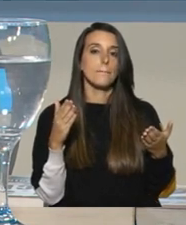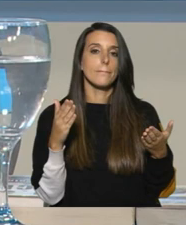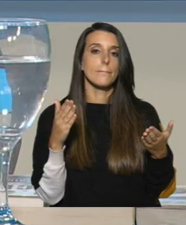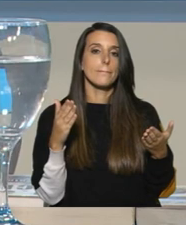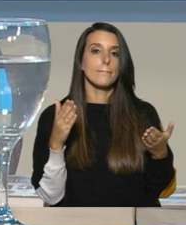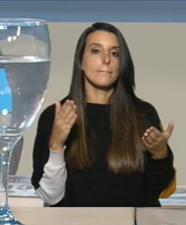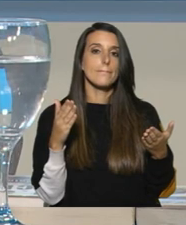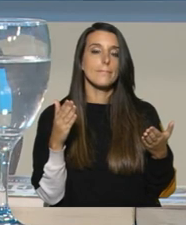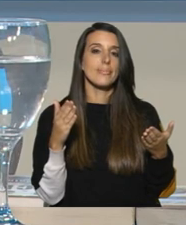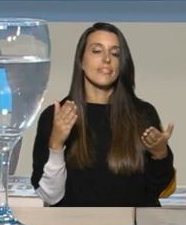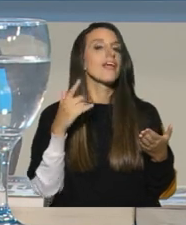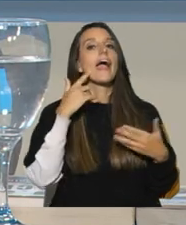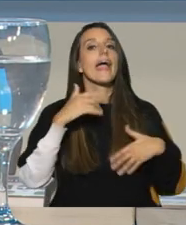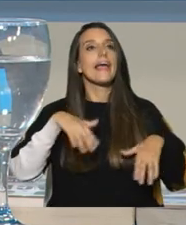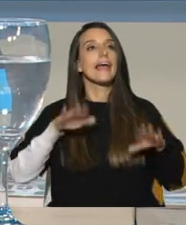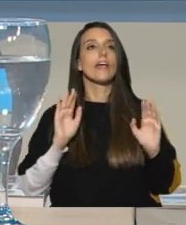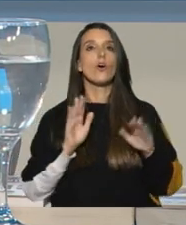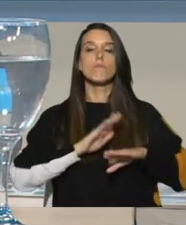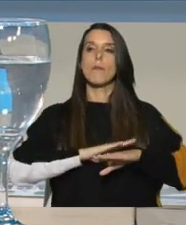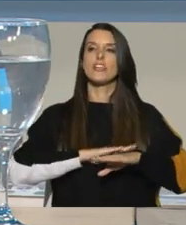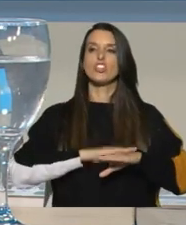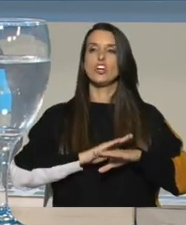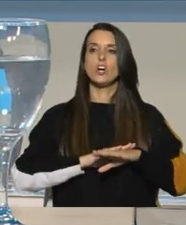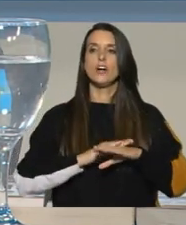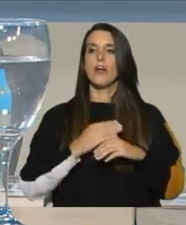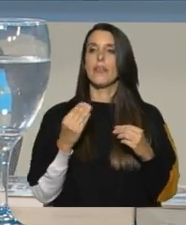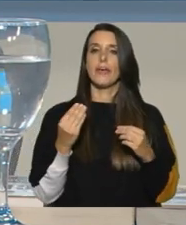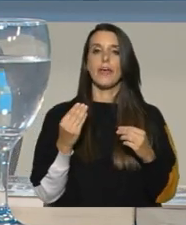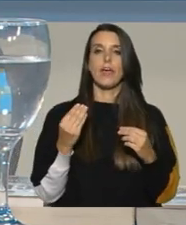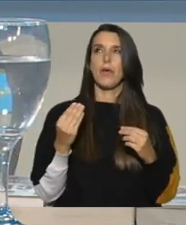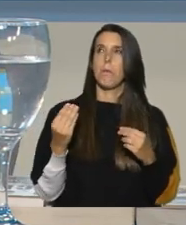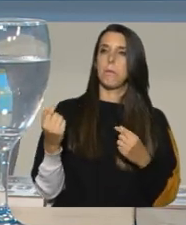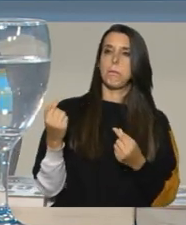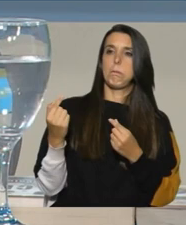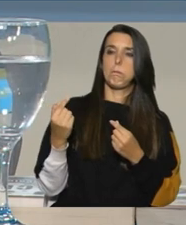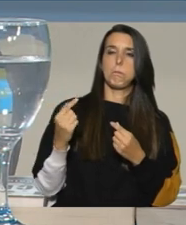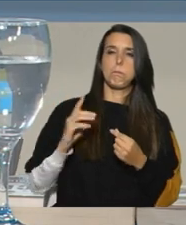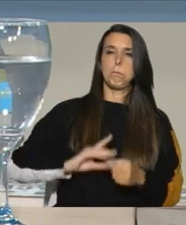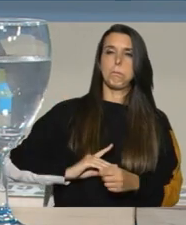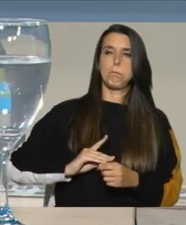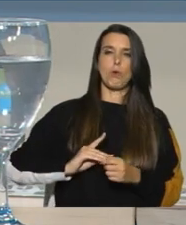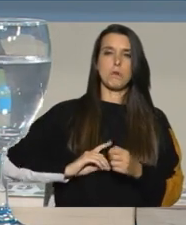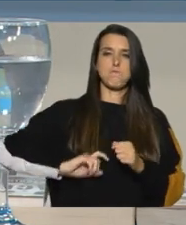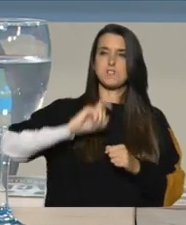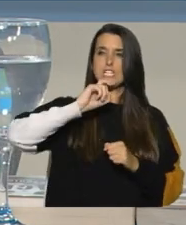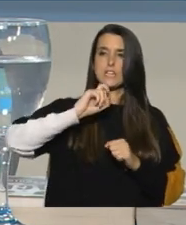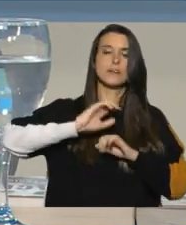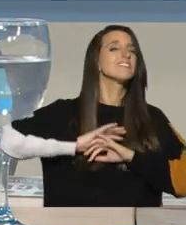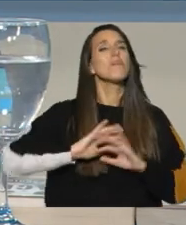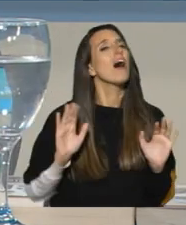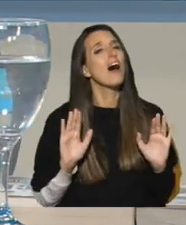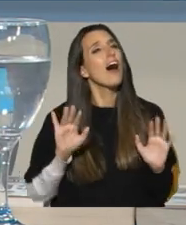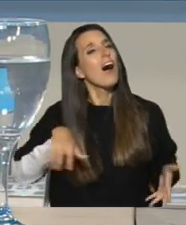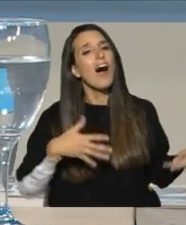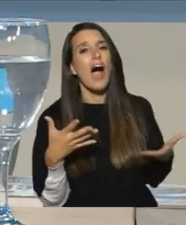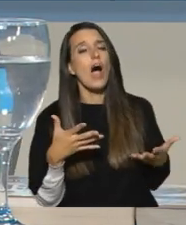yo creo que la etapa de humillación, eso ya pasó, de indignación incluso ya pasó, ya al día de hoy